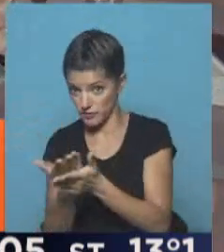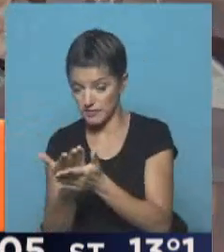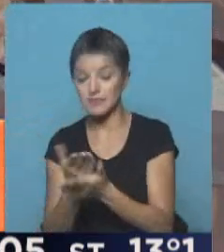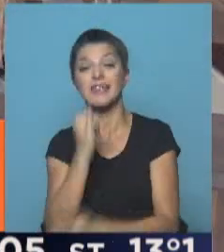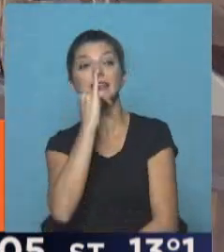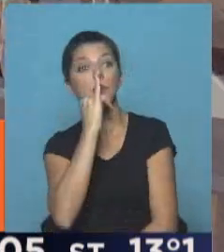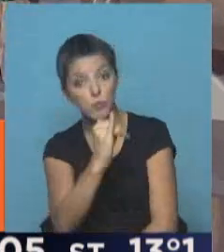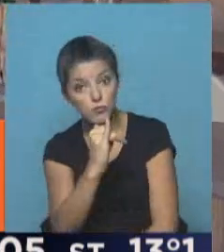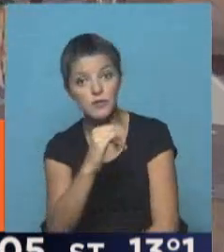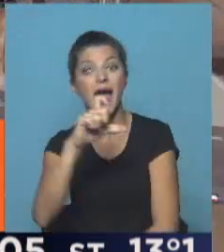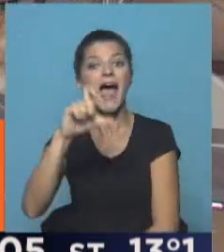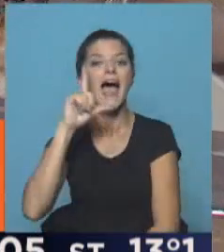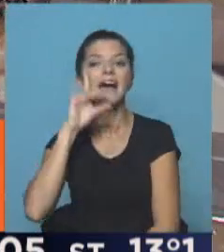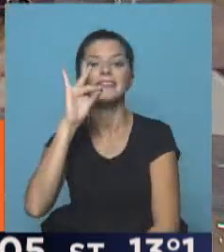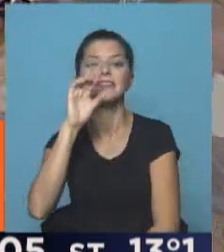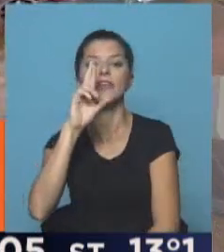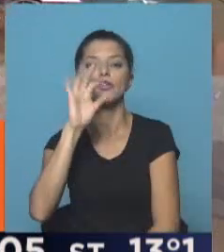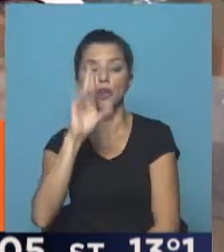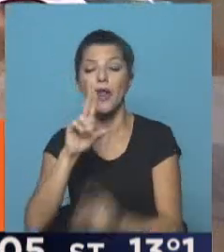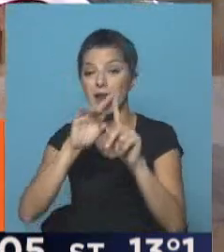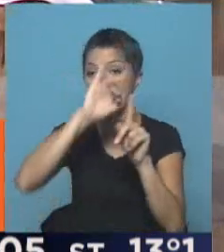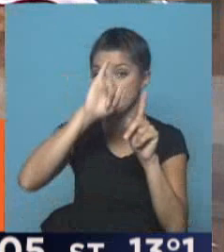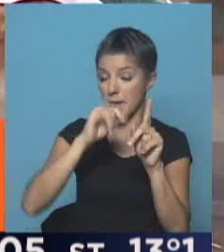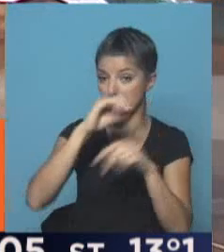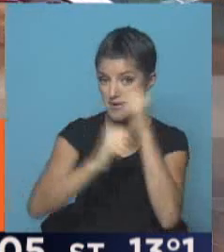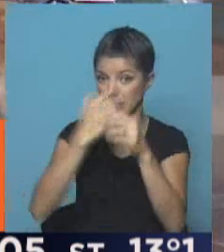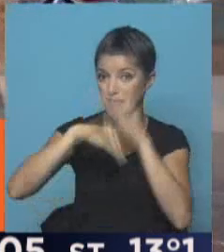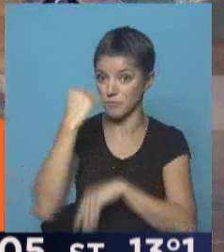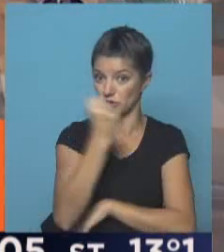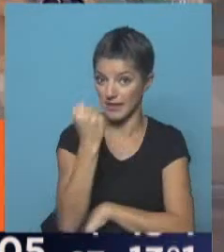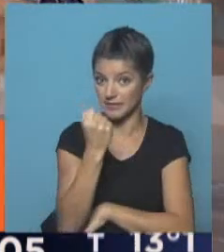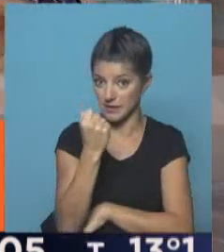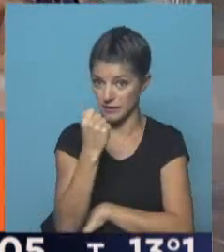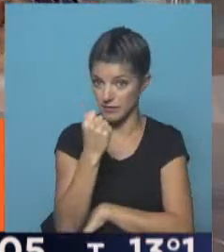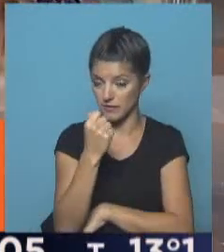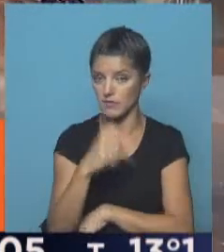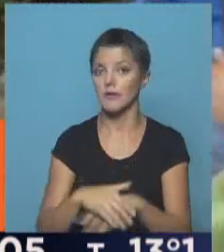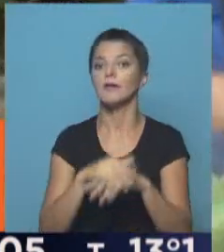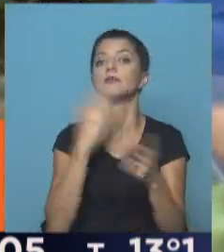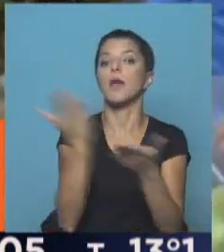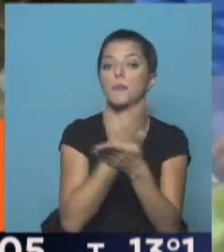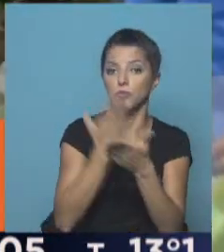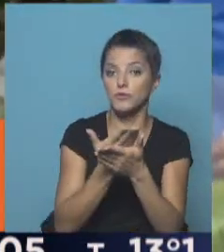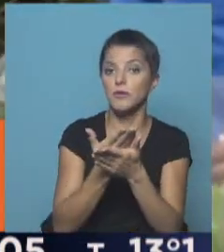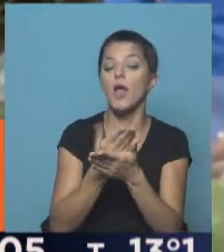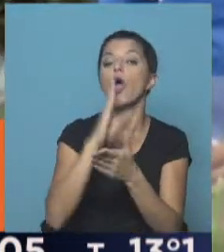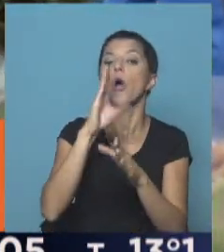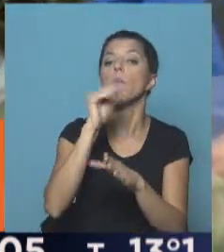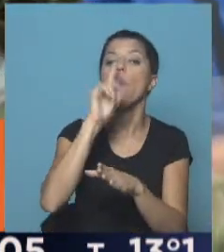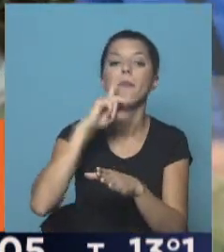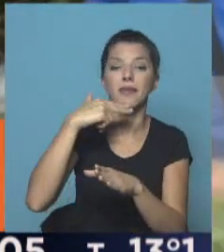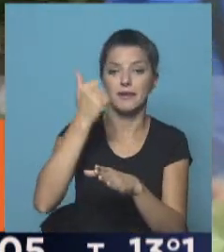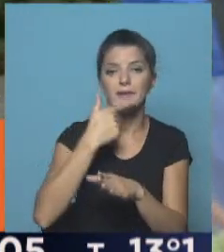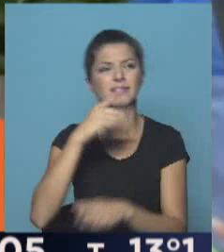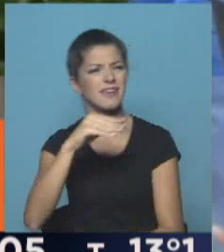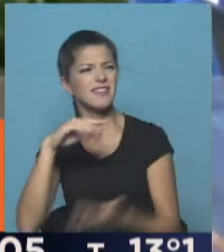contra Sidor. Sidor es la principal empresa siderúrgica, la única que produce alambrón y bobinas de acero. Es una empresa del grupo Tequila. ¿Qué es el